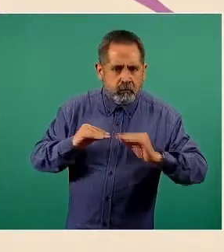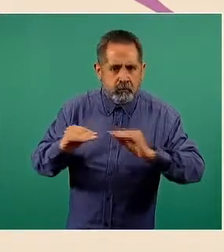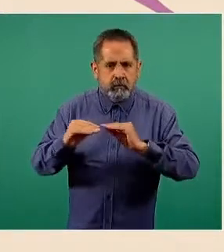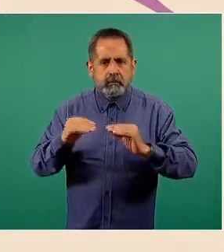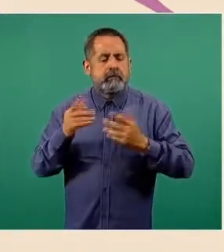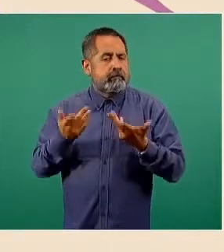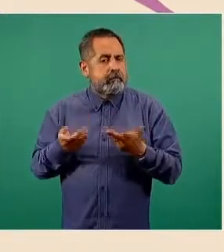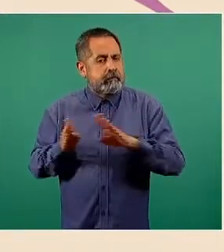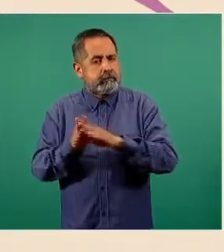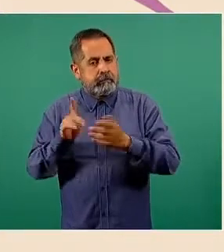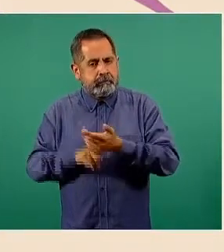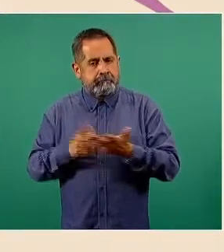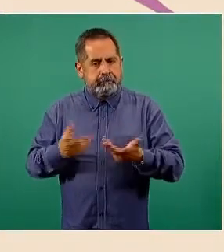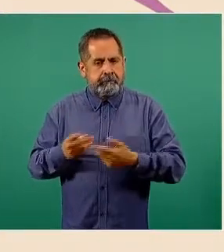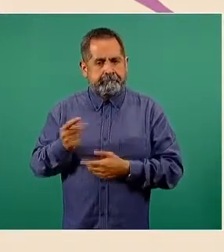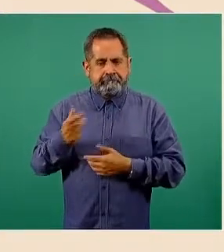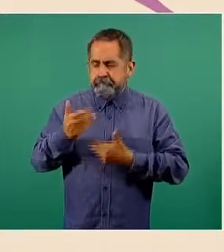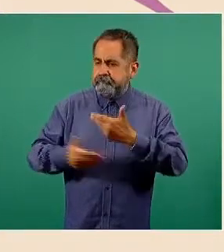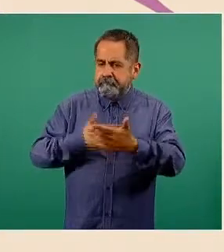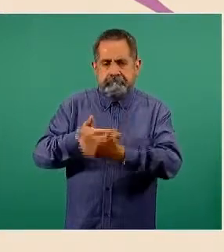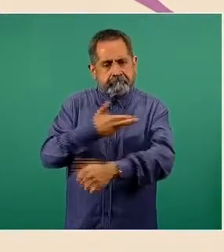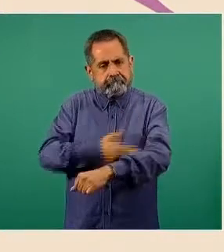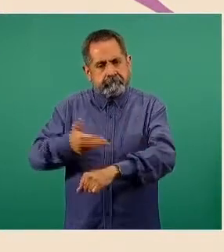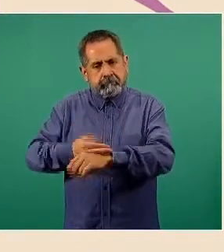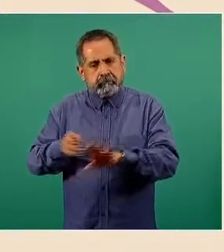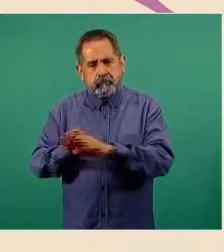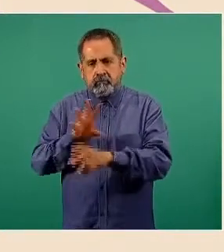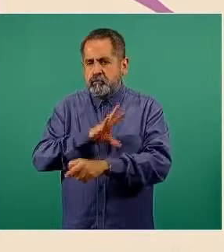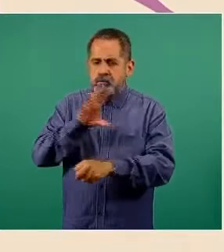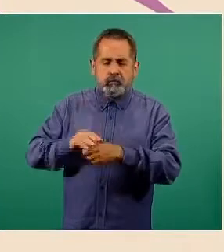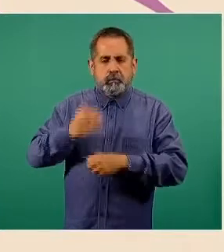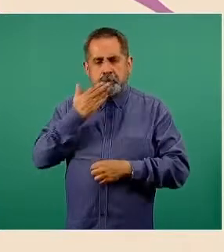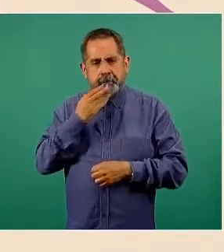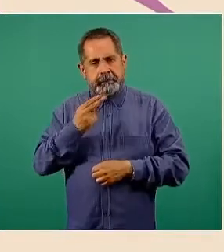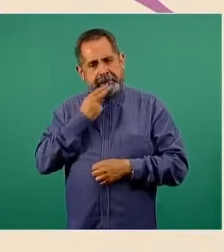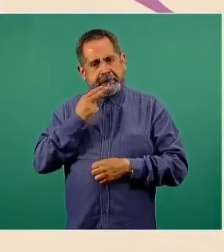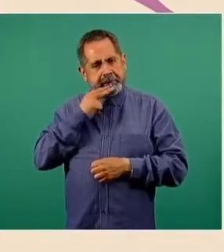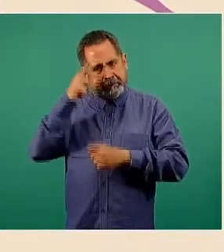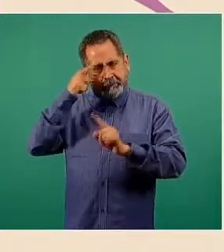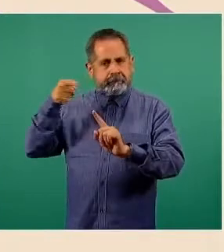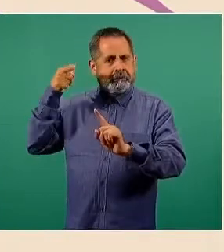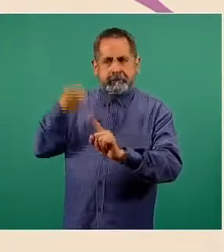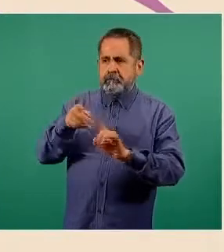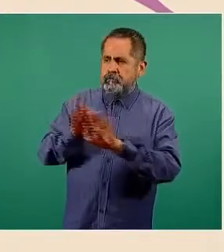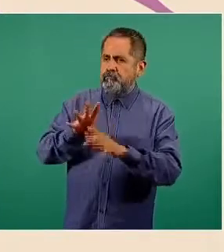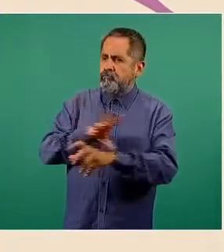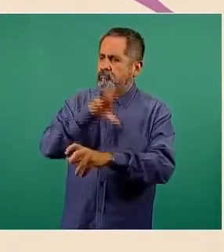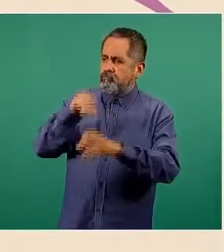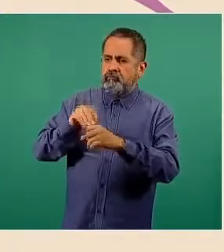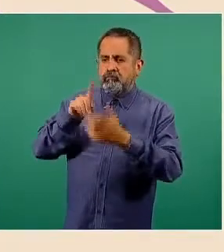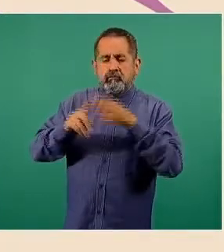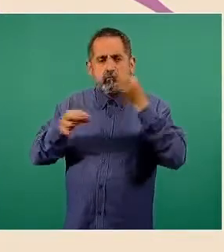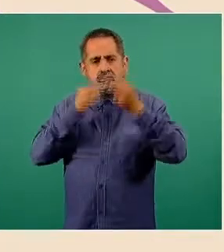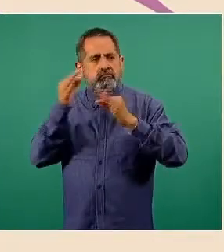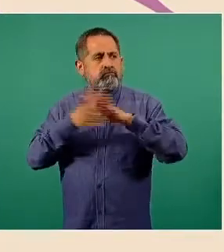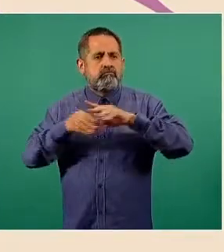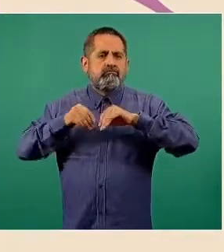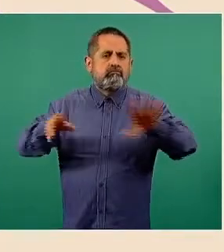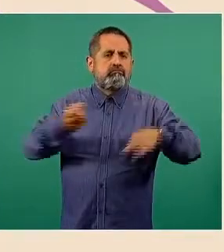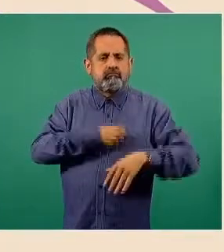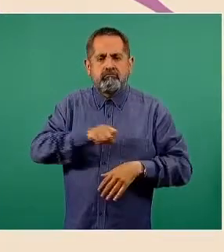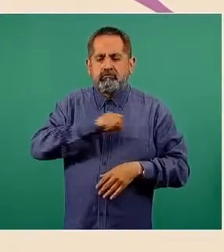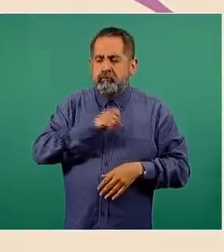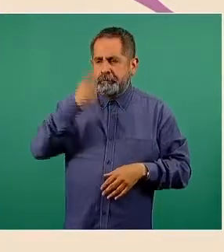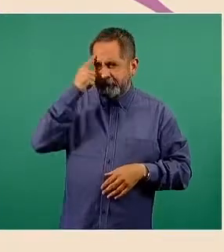al tener respuestas integrales y construir realmente un enfoque territorial para promover la salud